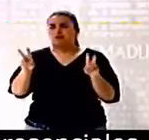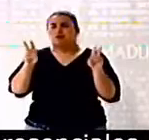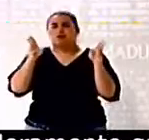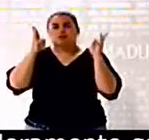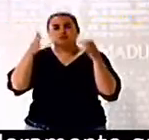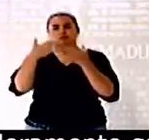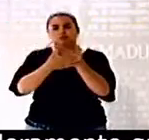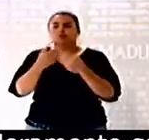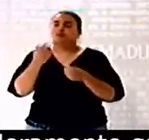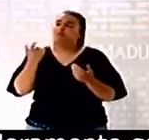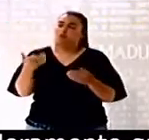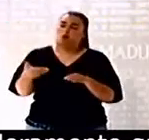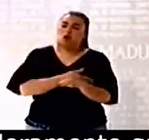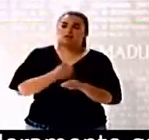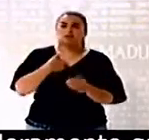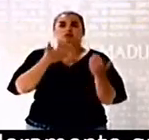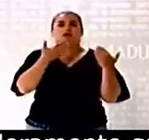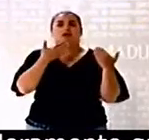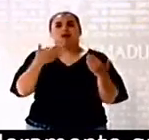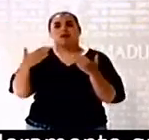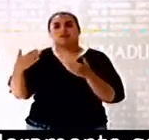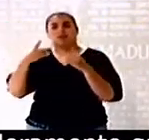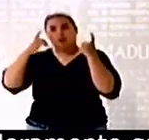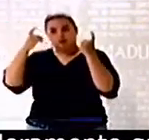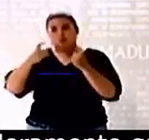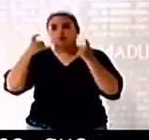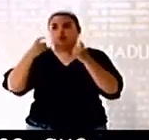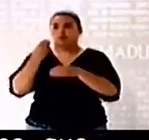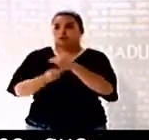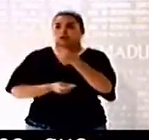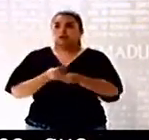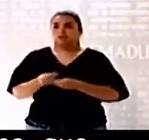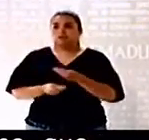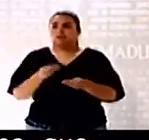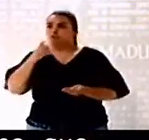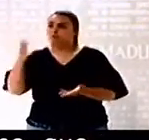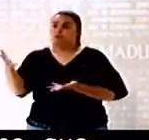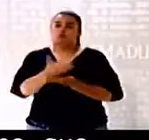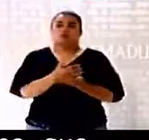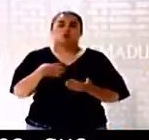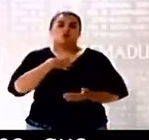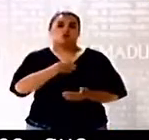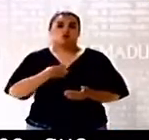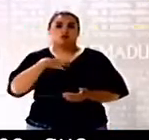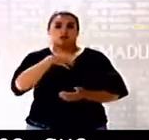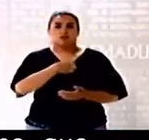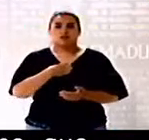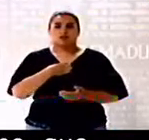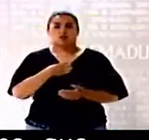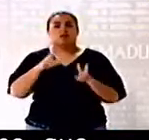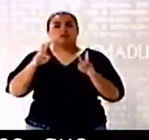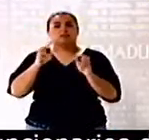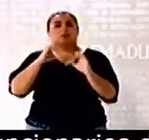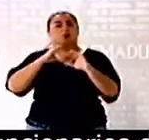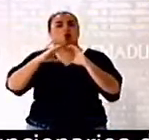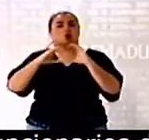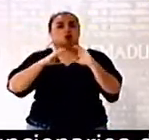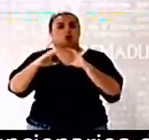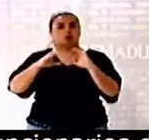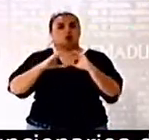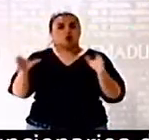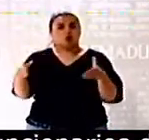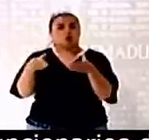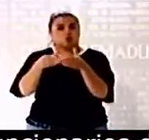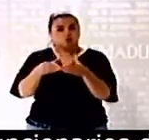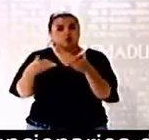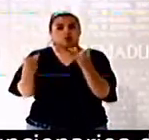agradezca profundamente el esfuerzo que todos los funcionarios del Gabinete de Comunicación de la Junta y también todo